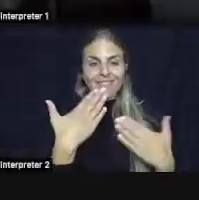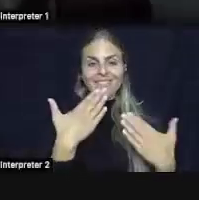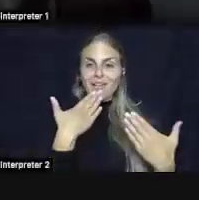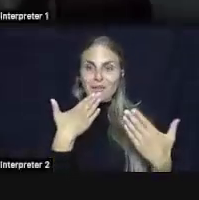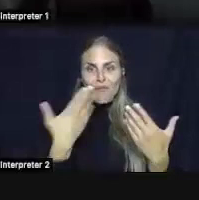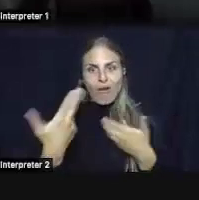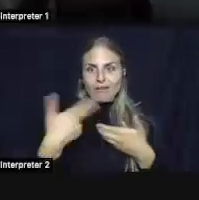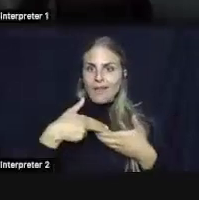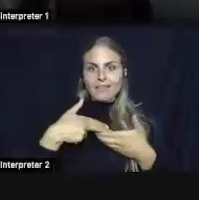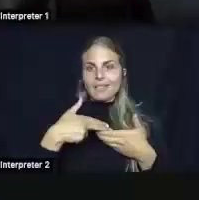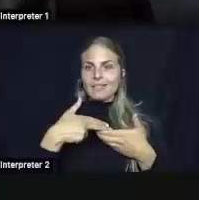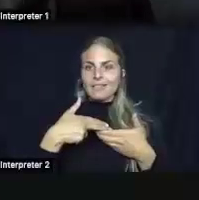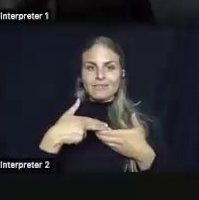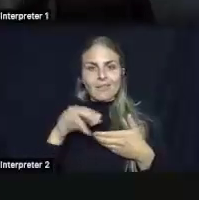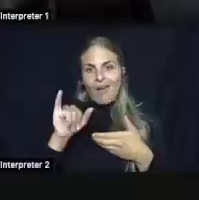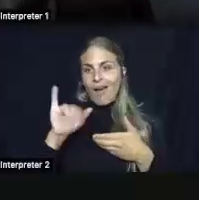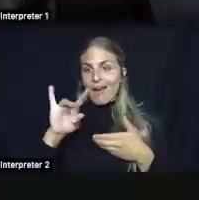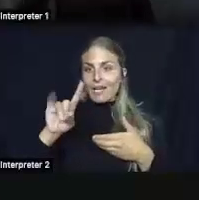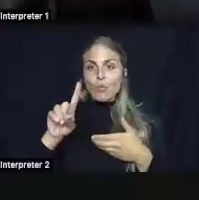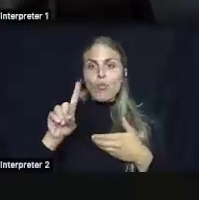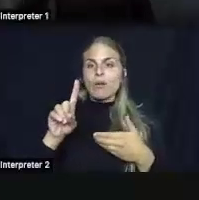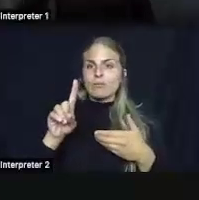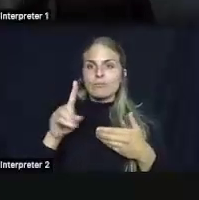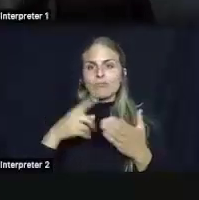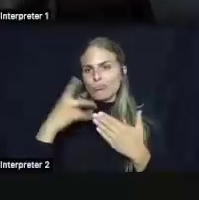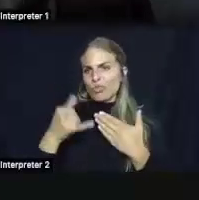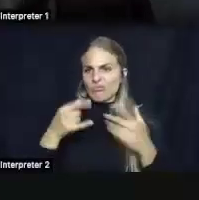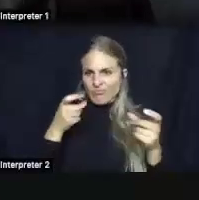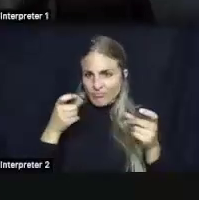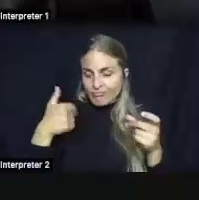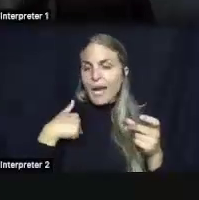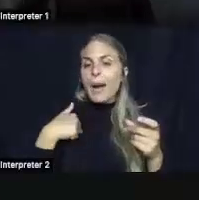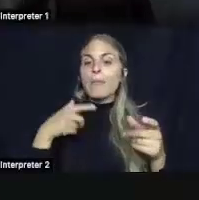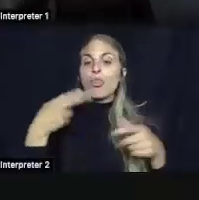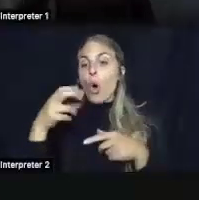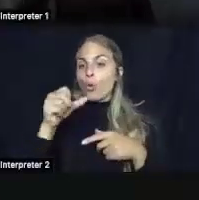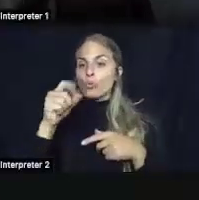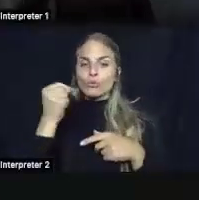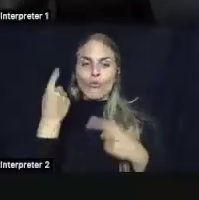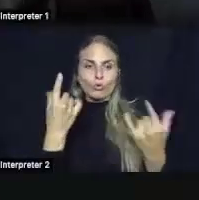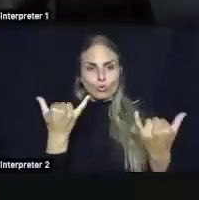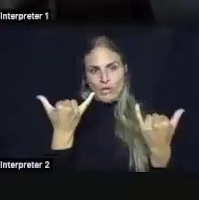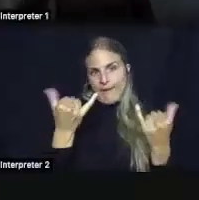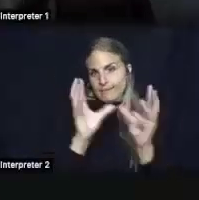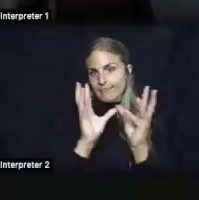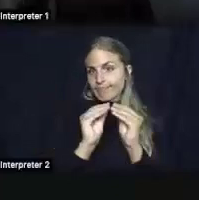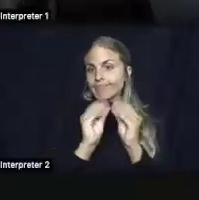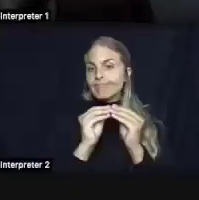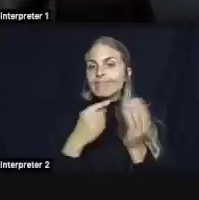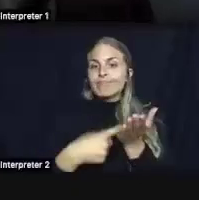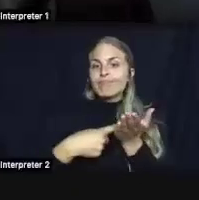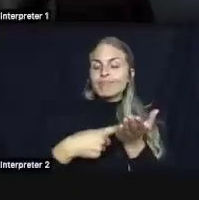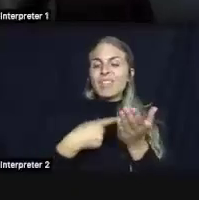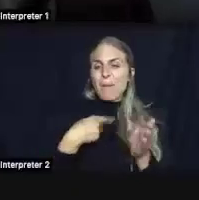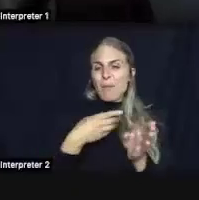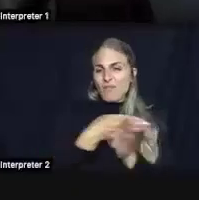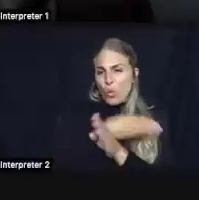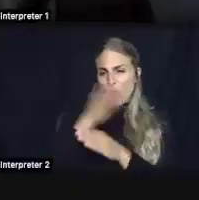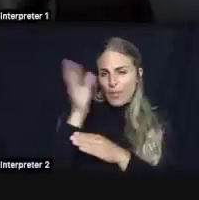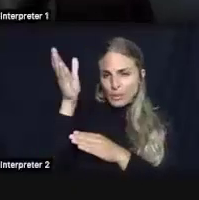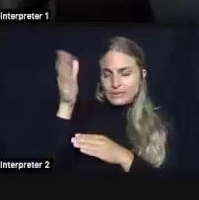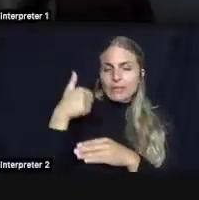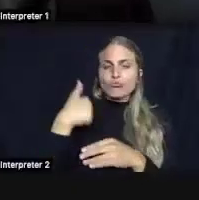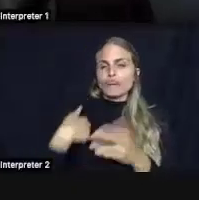viaducto I-81. Soy Eileen McGuire, la anfitriona de esta audiencia